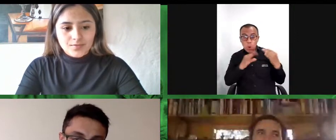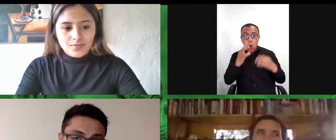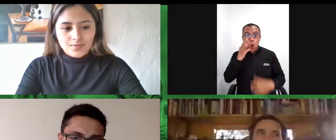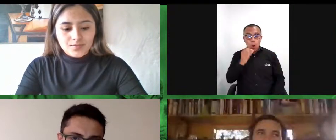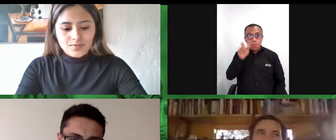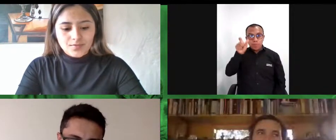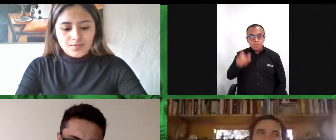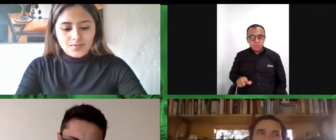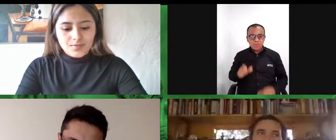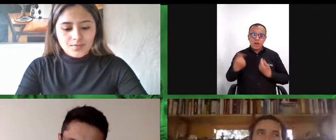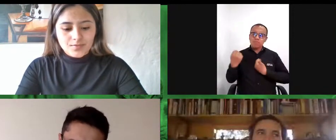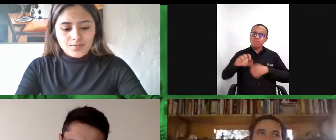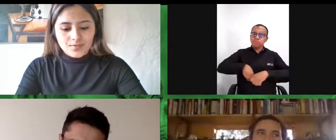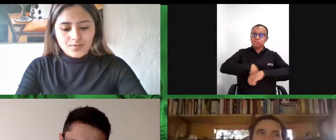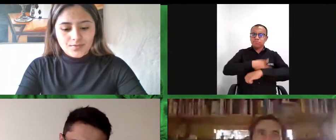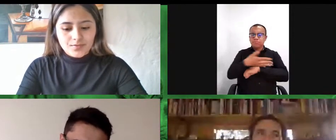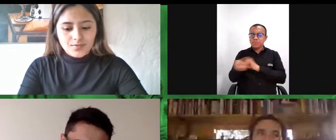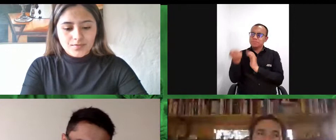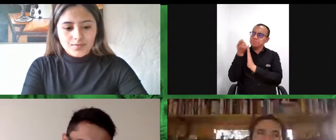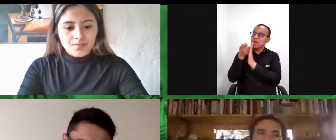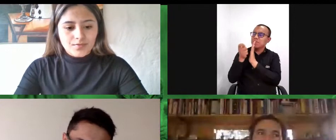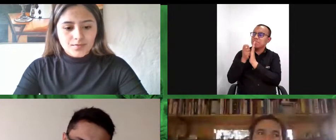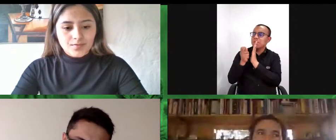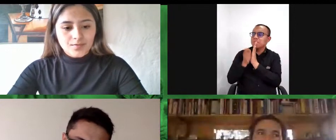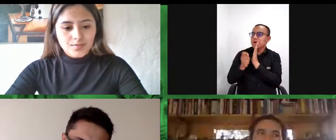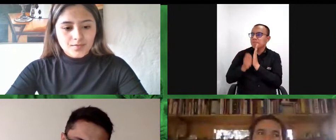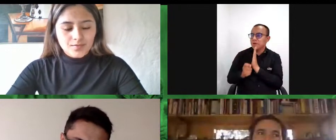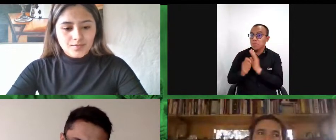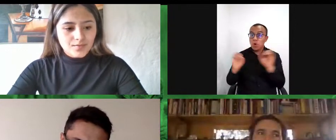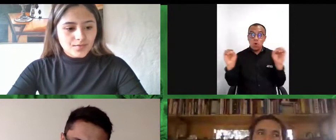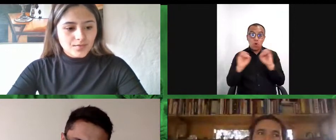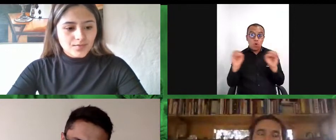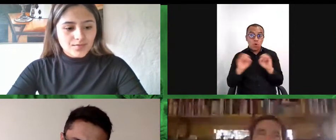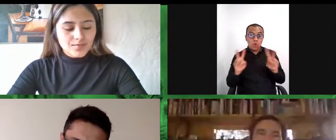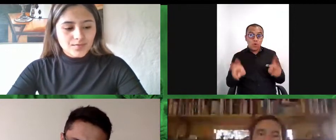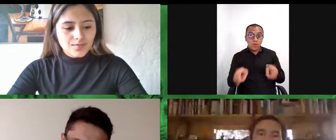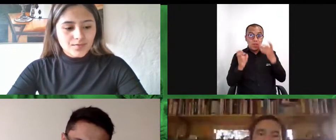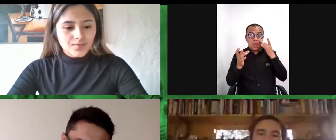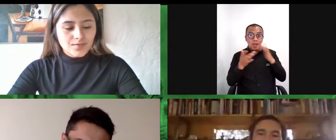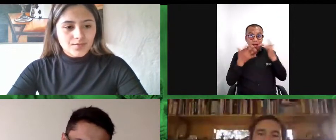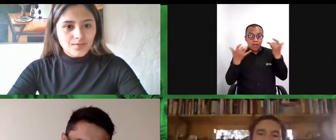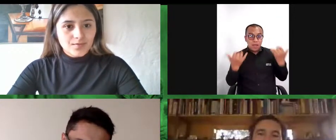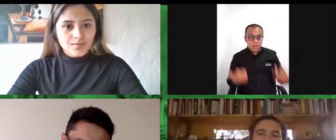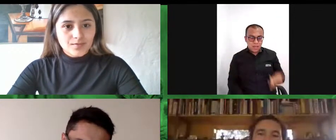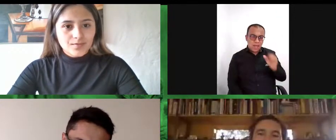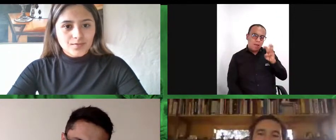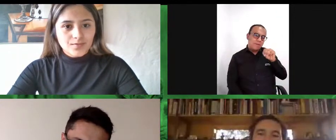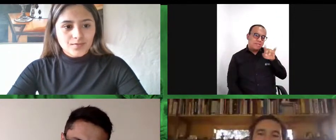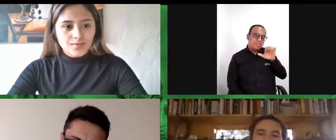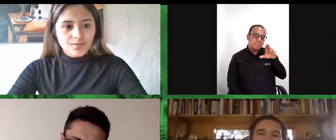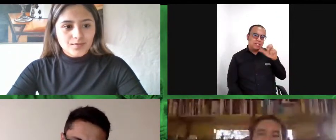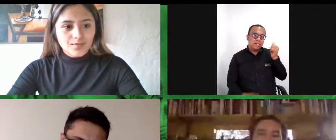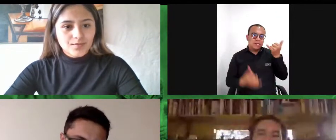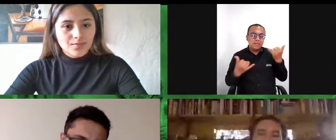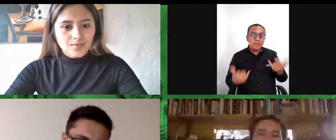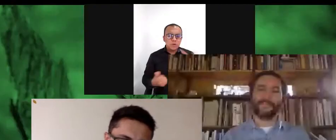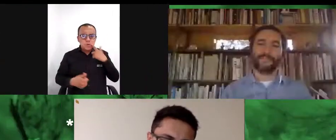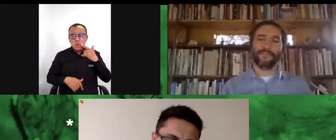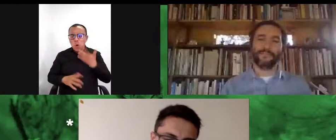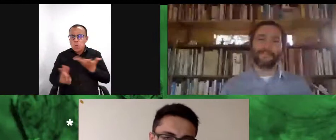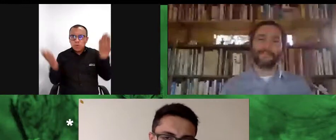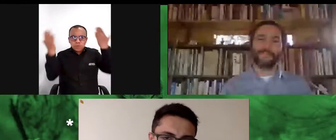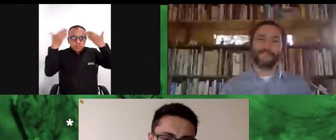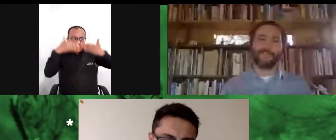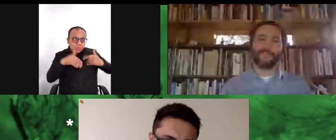frente imaginando verlos. O aquello que el Zipa Sawamanchica planeaba en secreto junto a sus